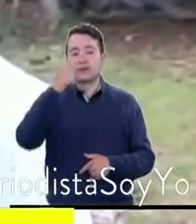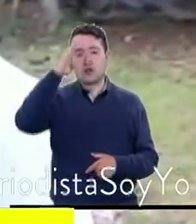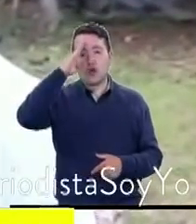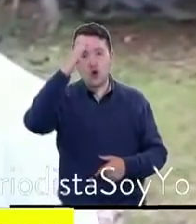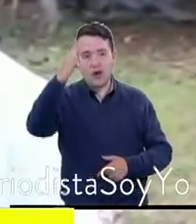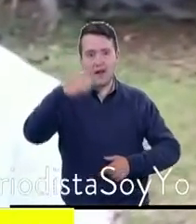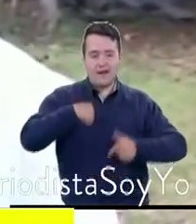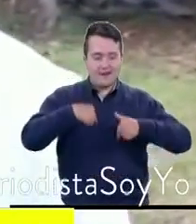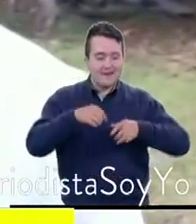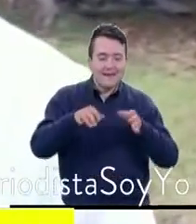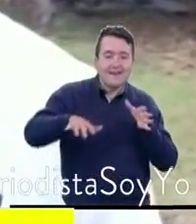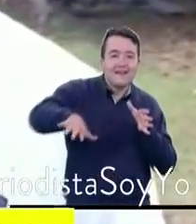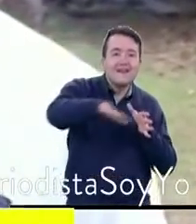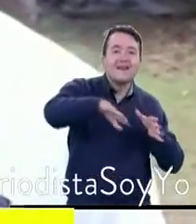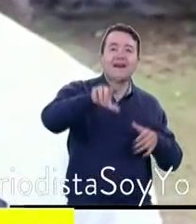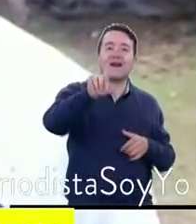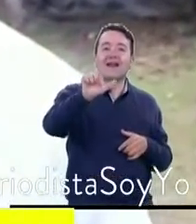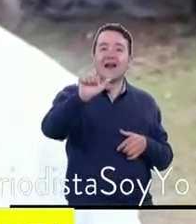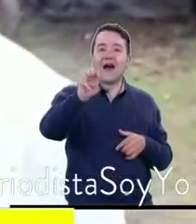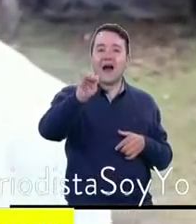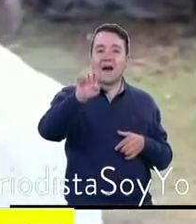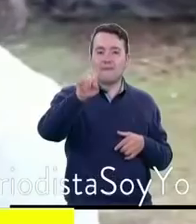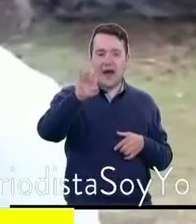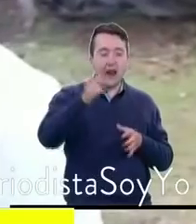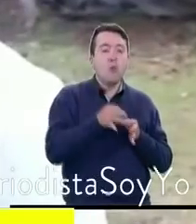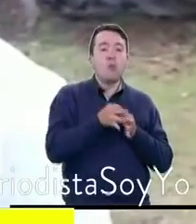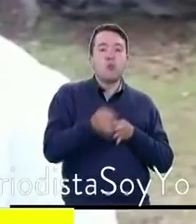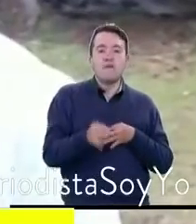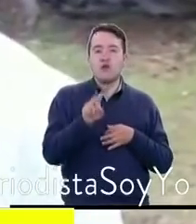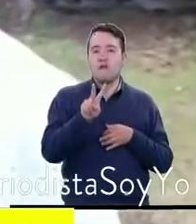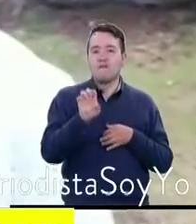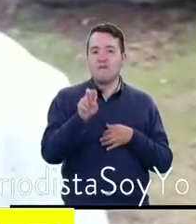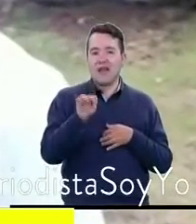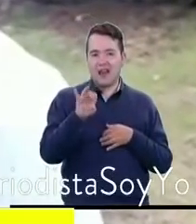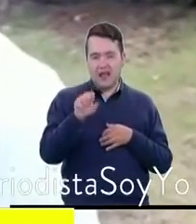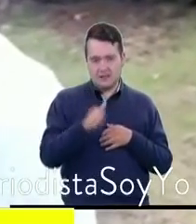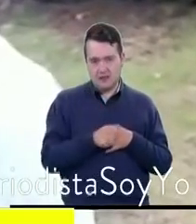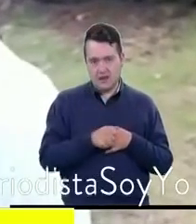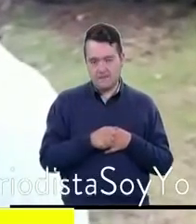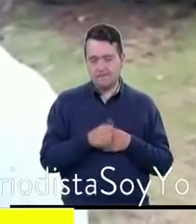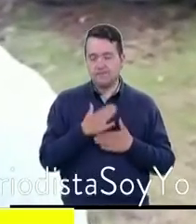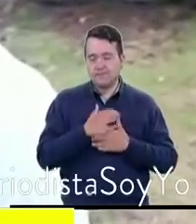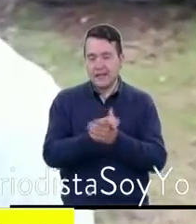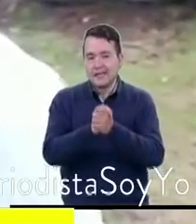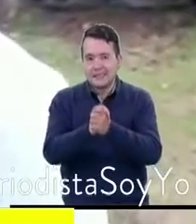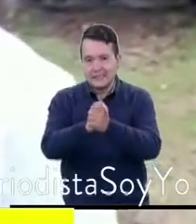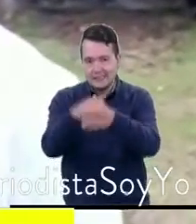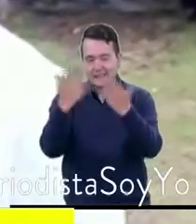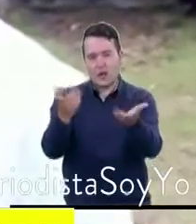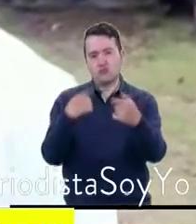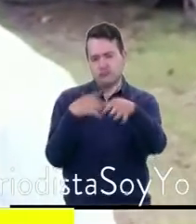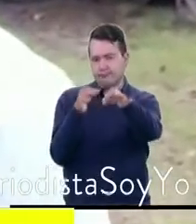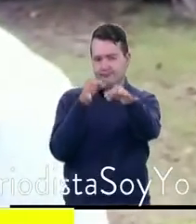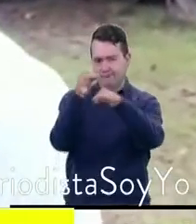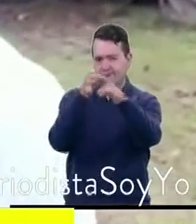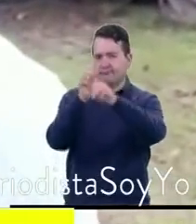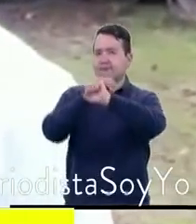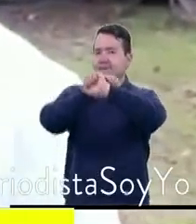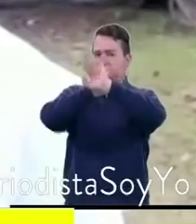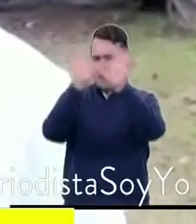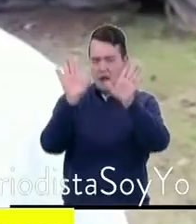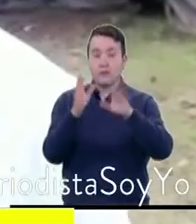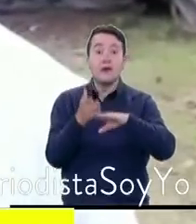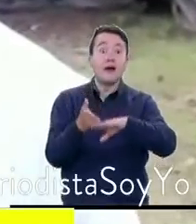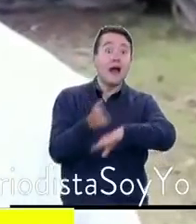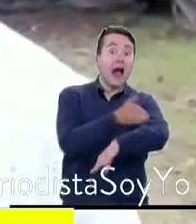vereda La Amalia, en el municipio de Venecia, para tratar de darle claridad a un asunto que se